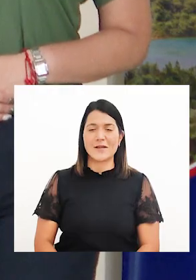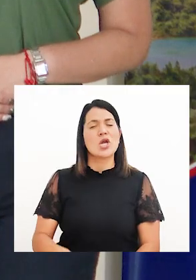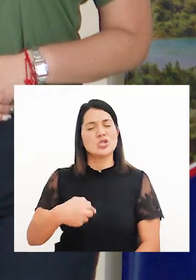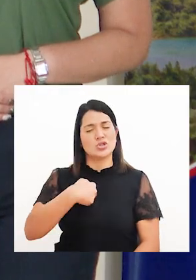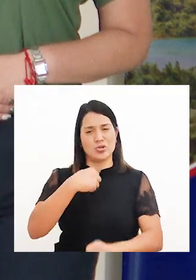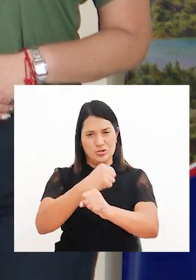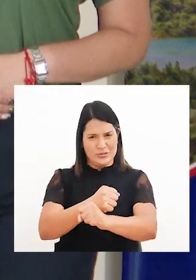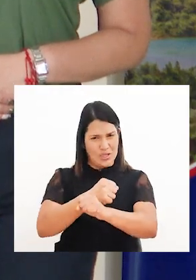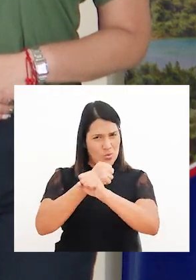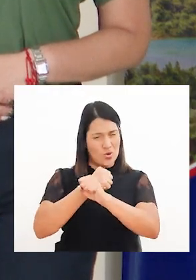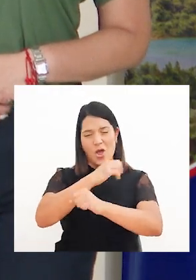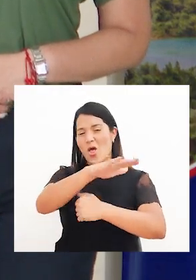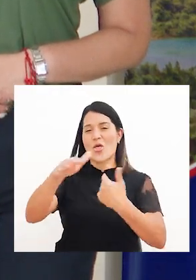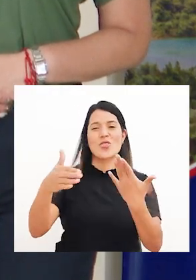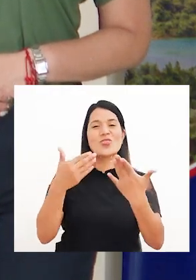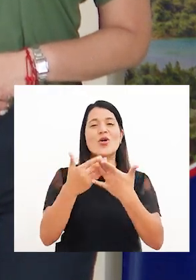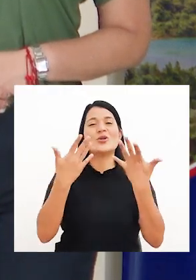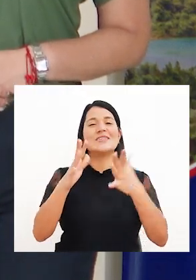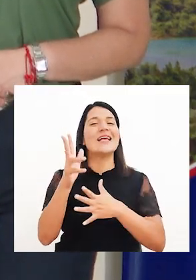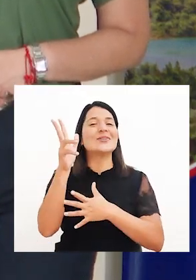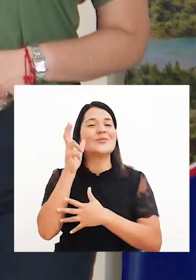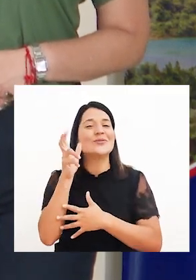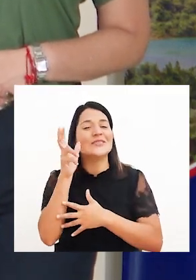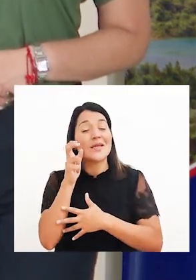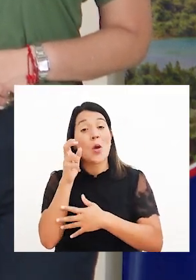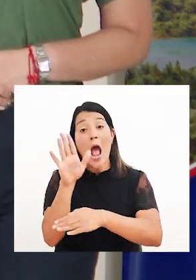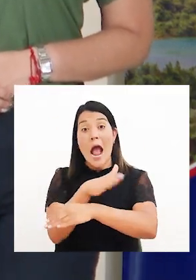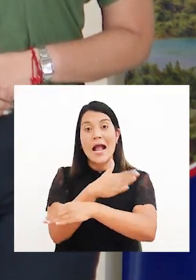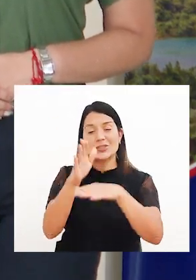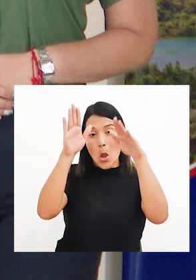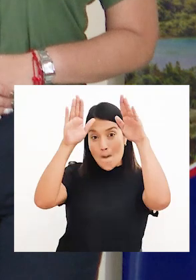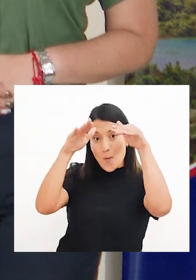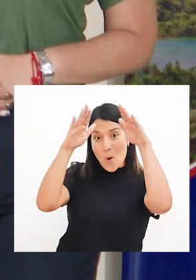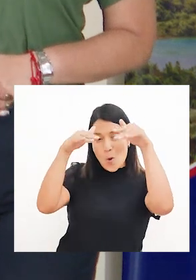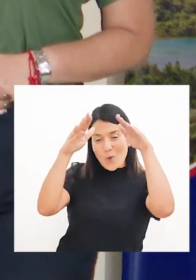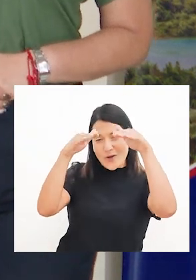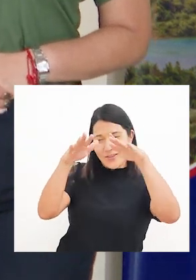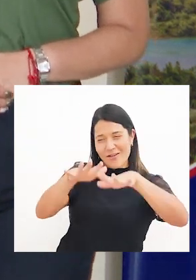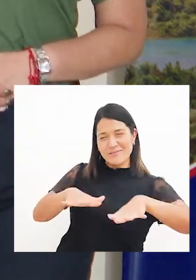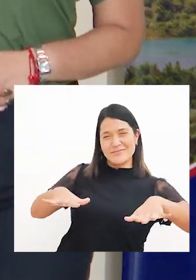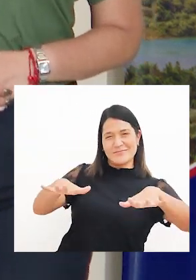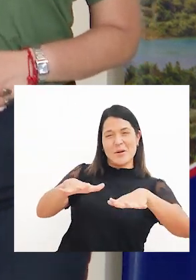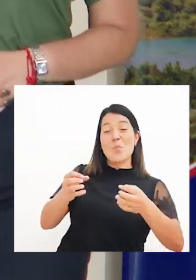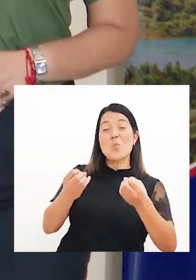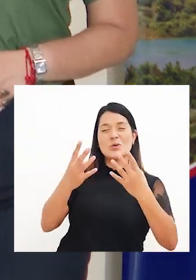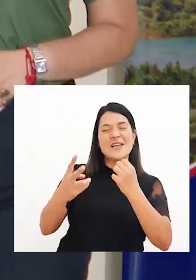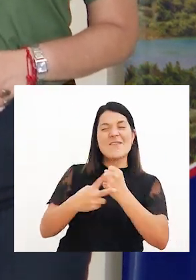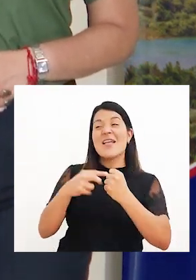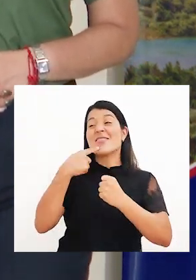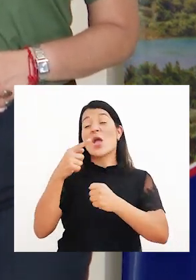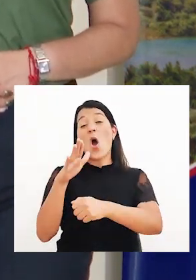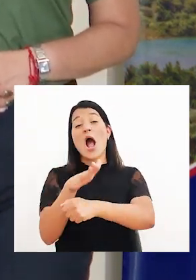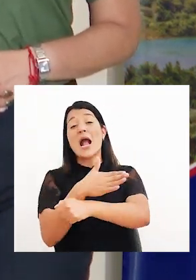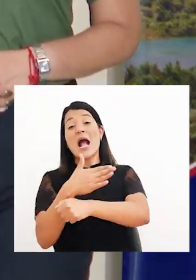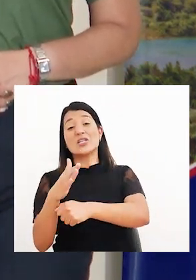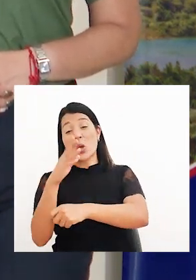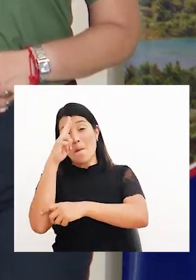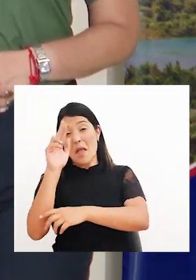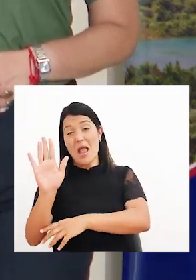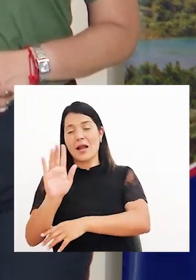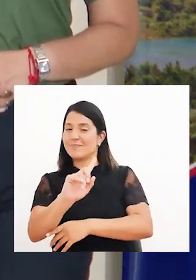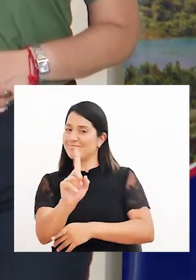Estoy segura que todos hemos escuchado al burrito sabanero. Por mucho se sostuvo que era mexicana, mas no ha sido